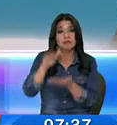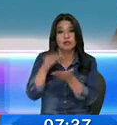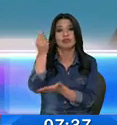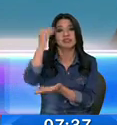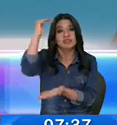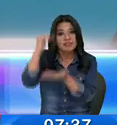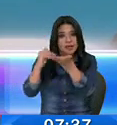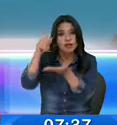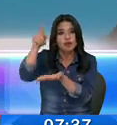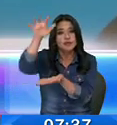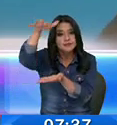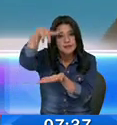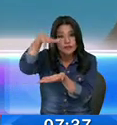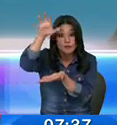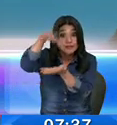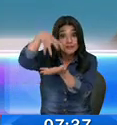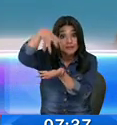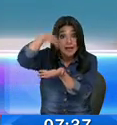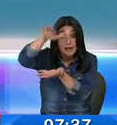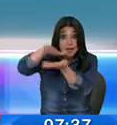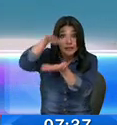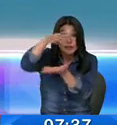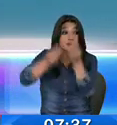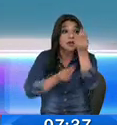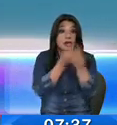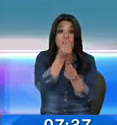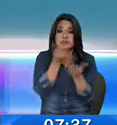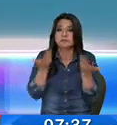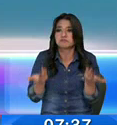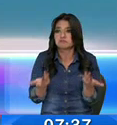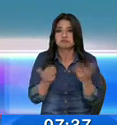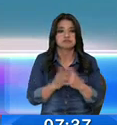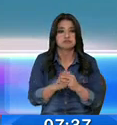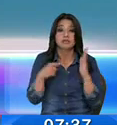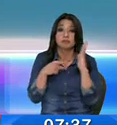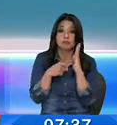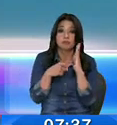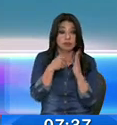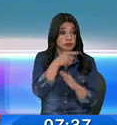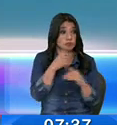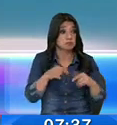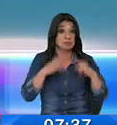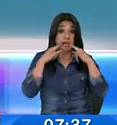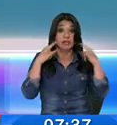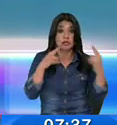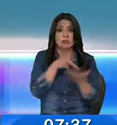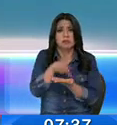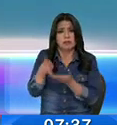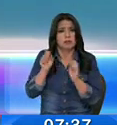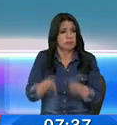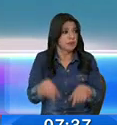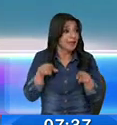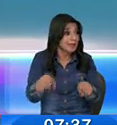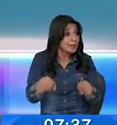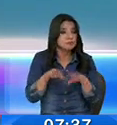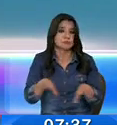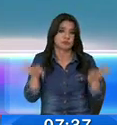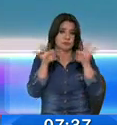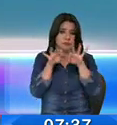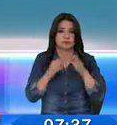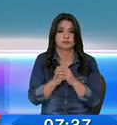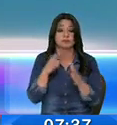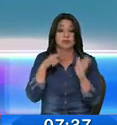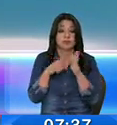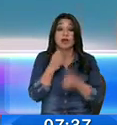falta entonces que el estado imponga a través de impuestos a quienes más ganan cómo puede usted entender que en el